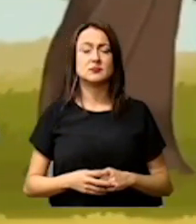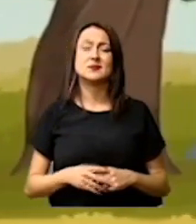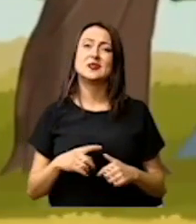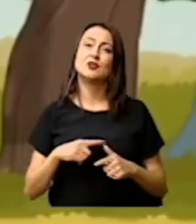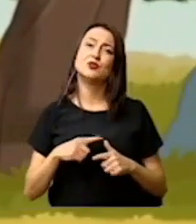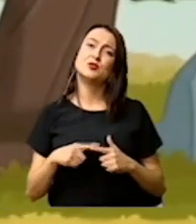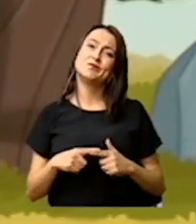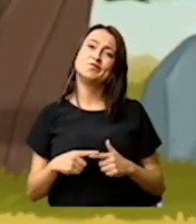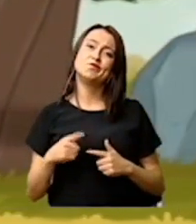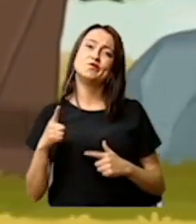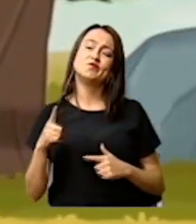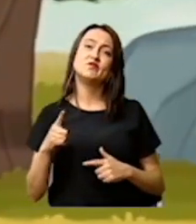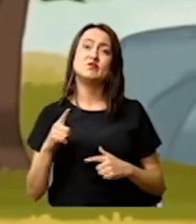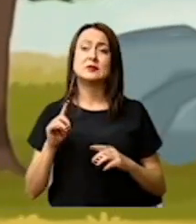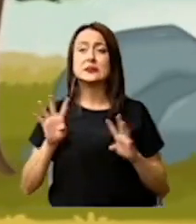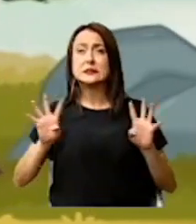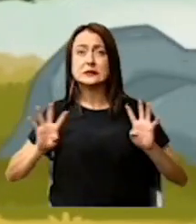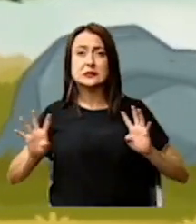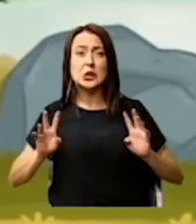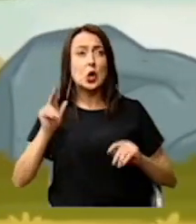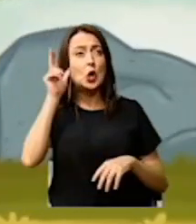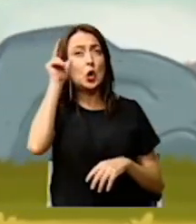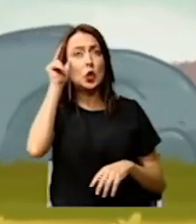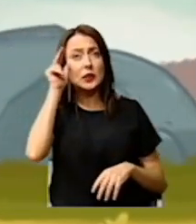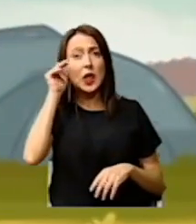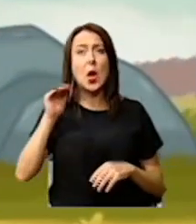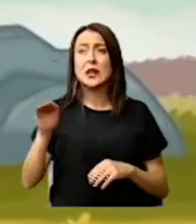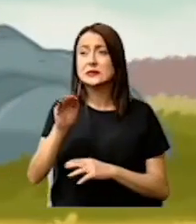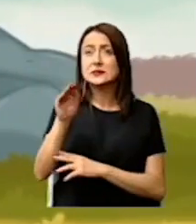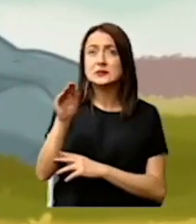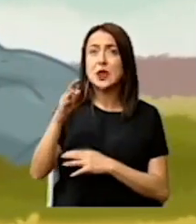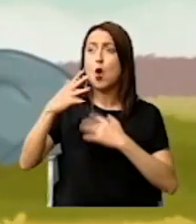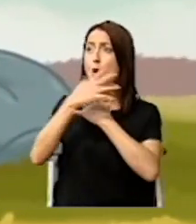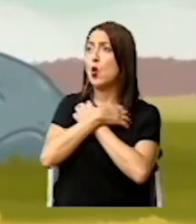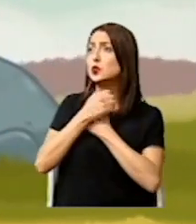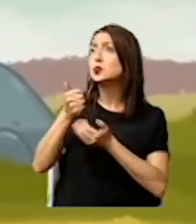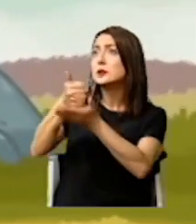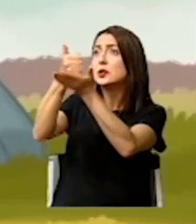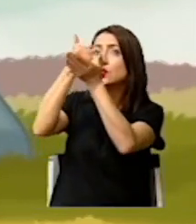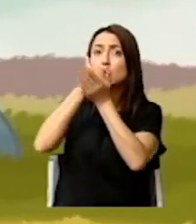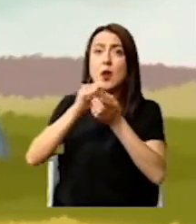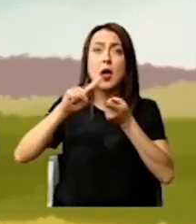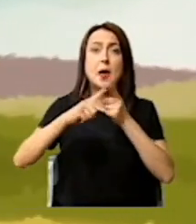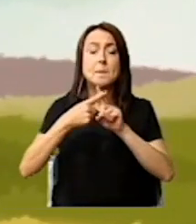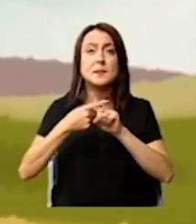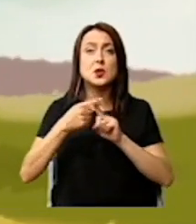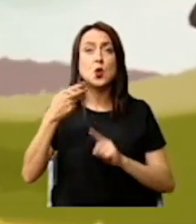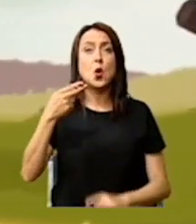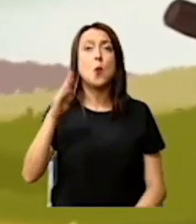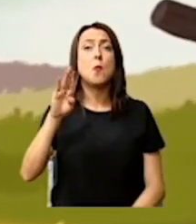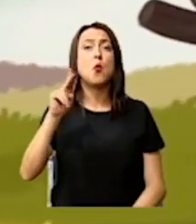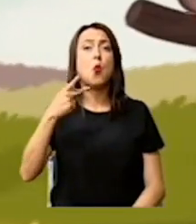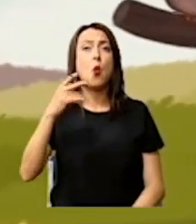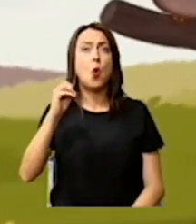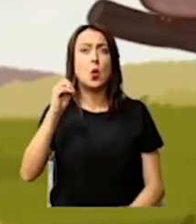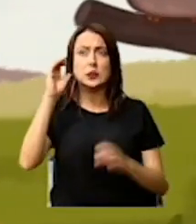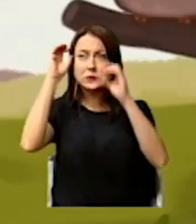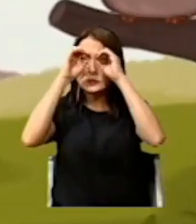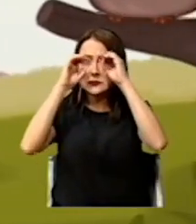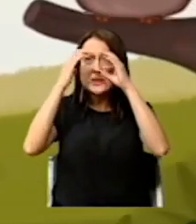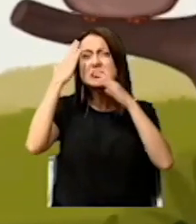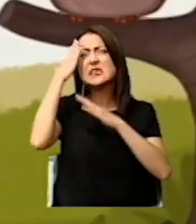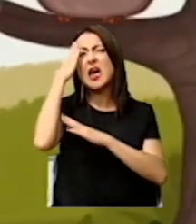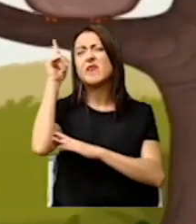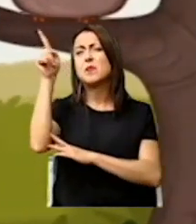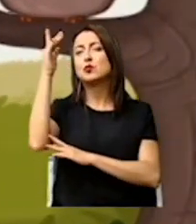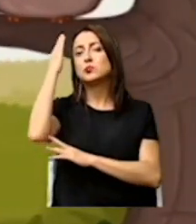Entonces, Erizo fue con Conejo, Ardilla y Oso a pedir ayuda a su amigo Búho. Él sabría qué hacer porque era